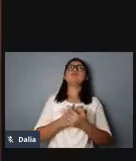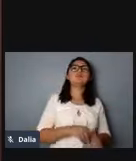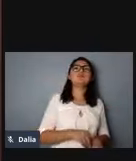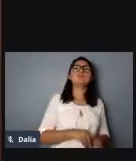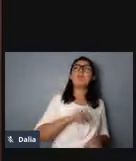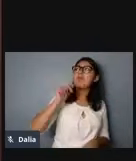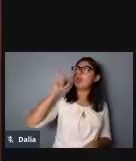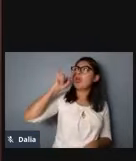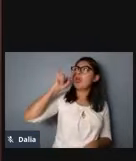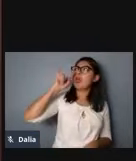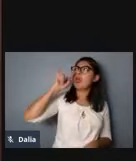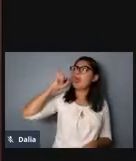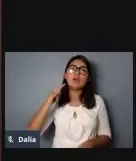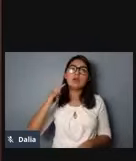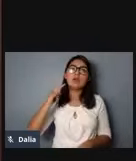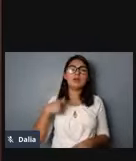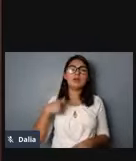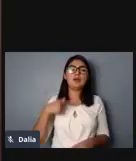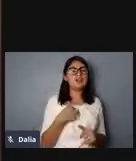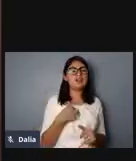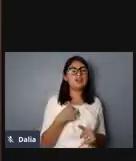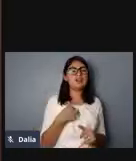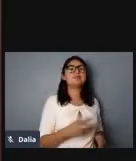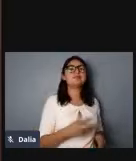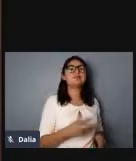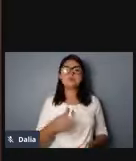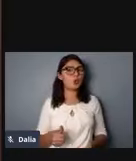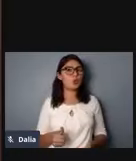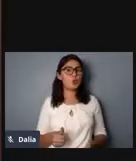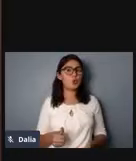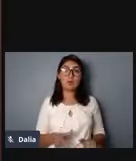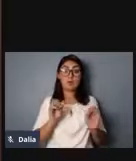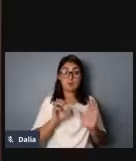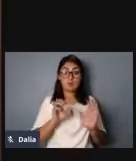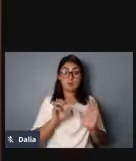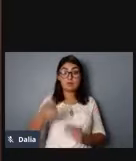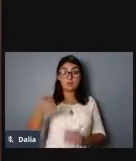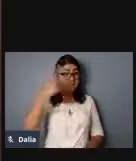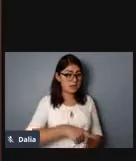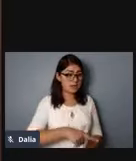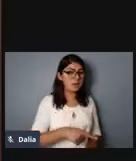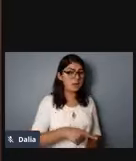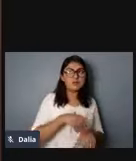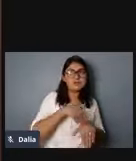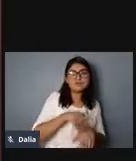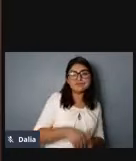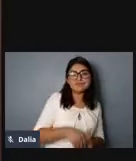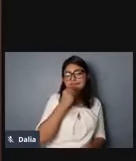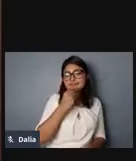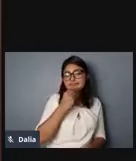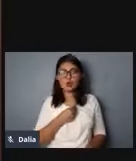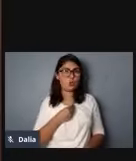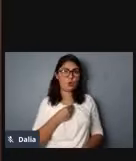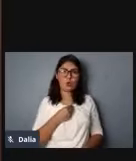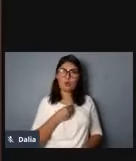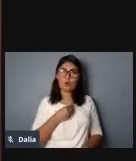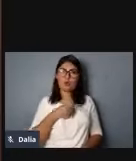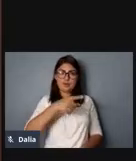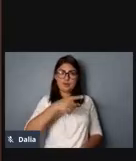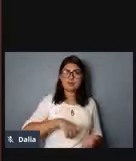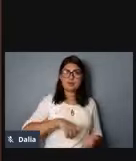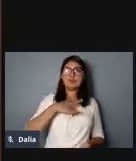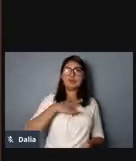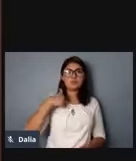hagan porque tú lo ordenas o porque lo ordena la maestra, sino que haya un compromiso. Este es el mundo que ellas